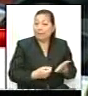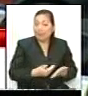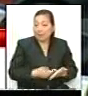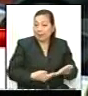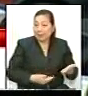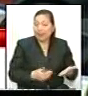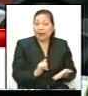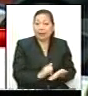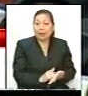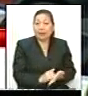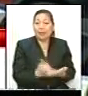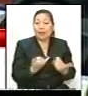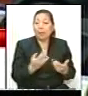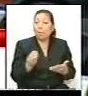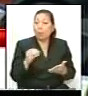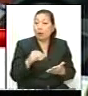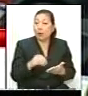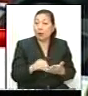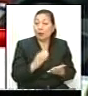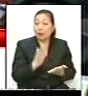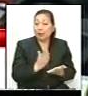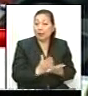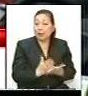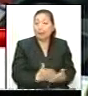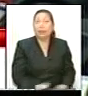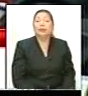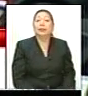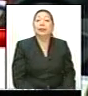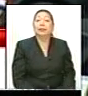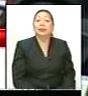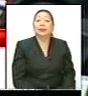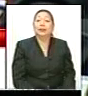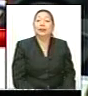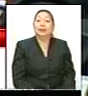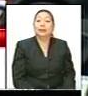acciones tendientes a imponer las infracciones del